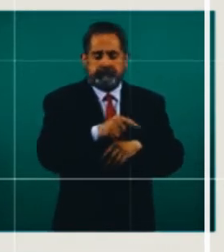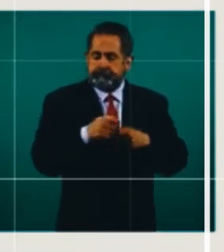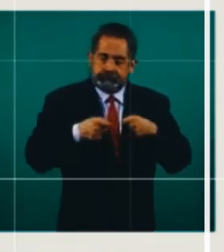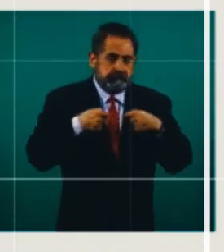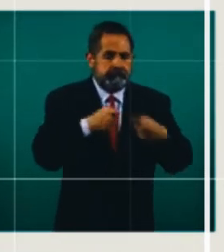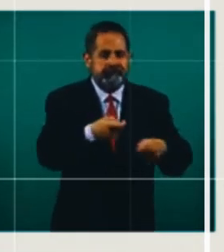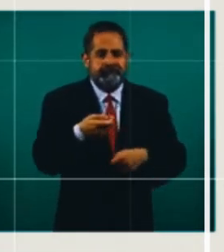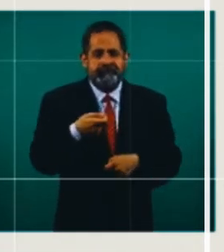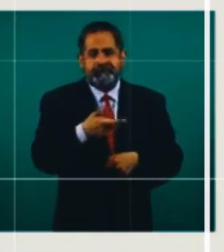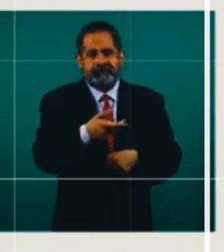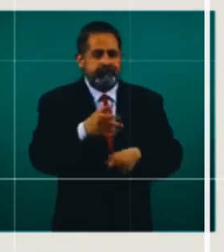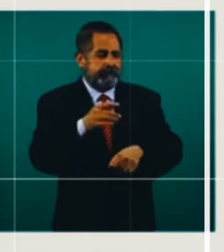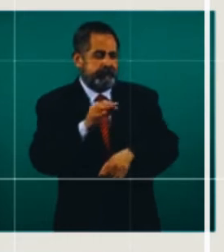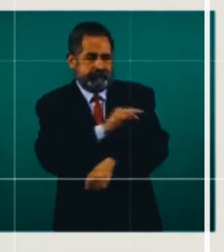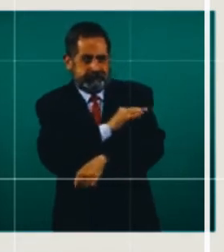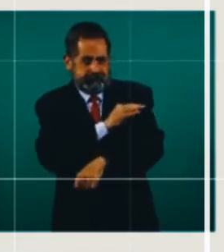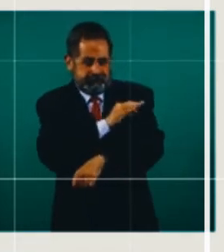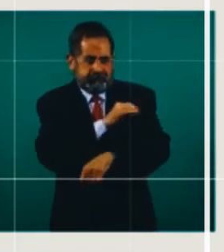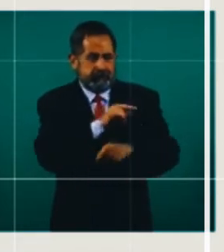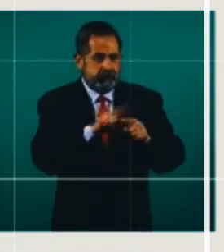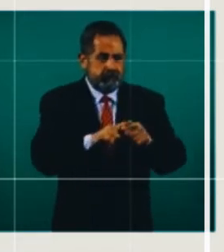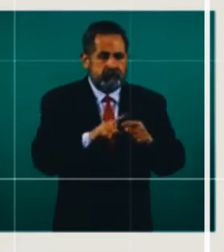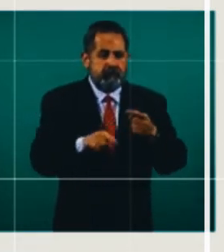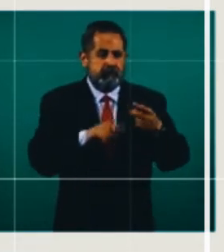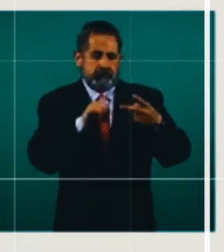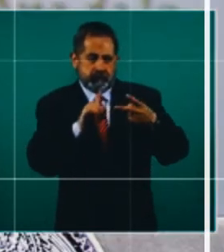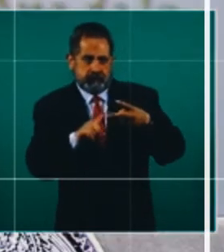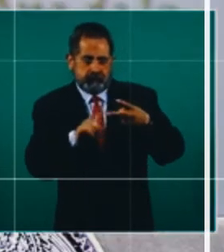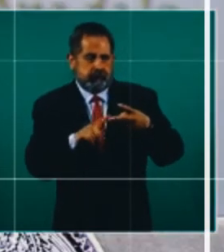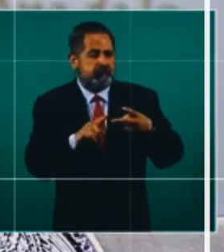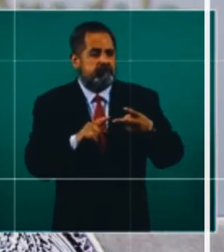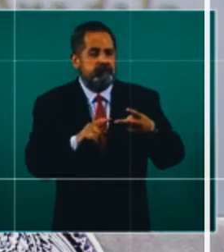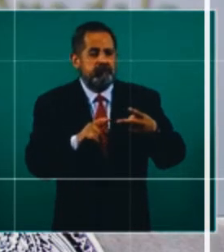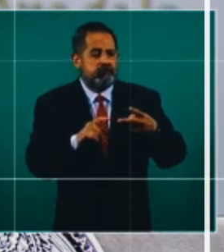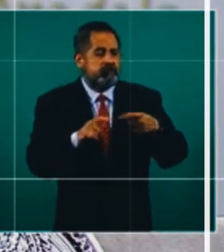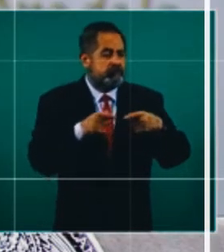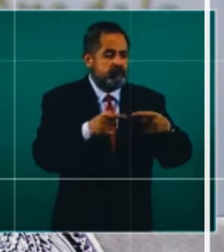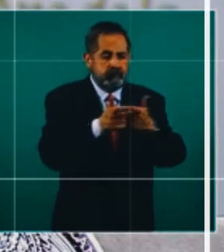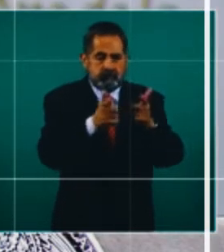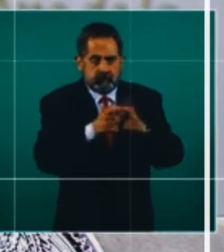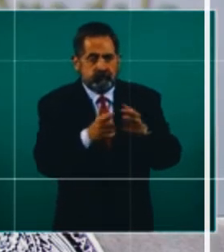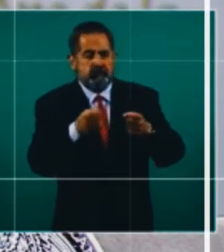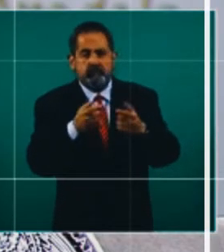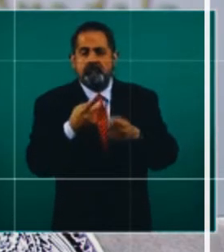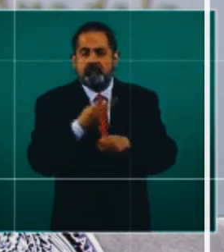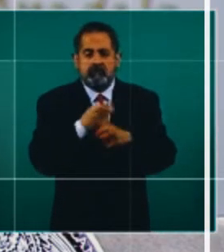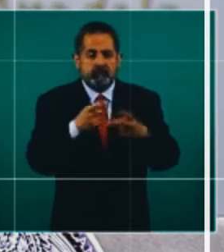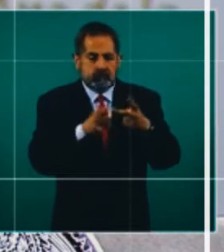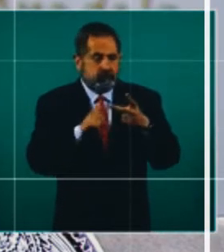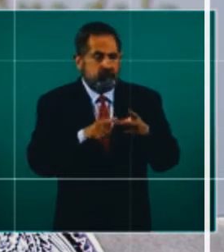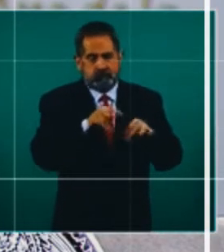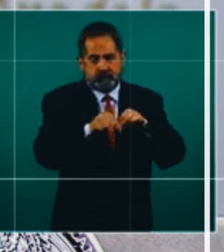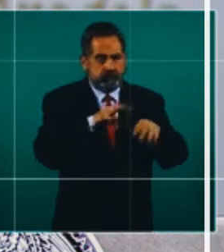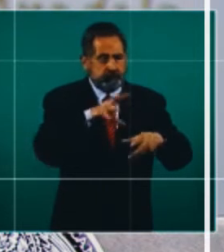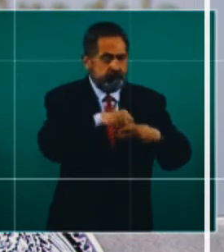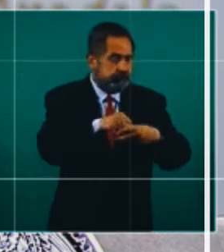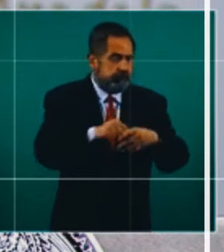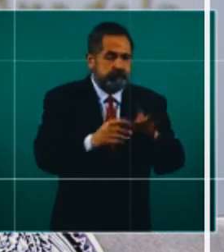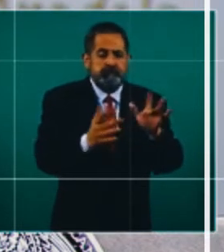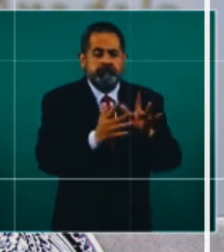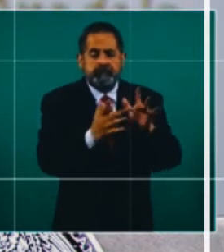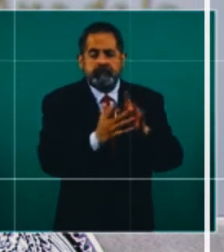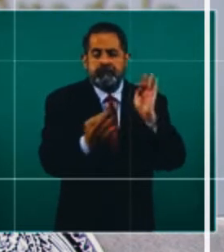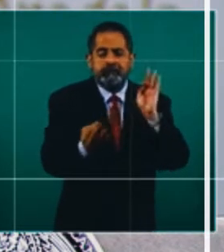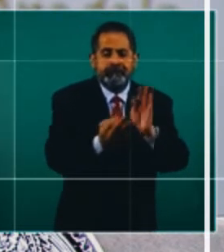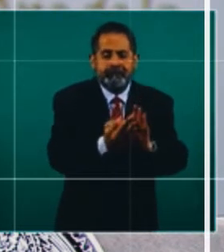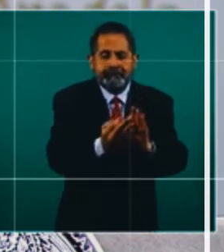línea. Se extendió también a un personal considerado de segunda línea, que finalmente son las personas que por su actividad profesional tienen un contacto